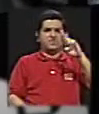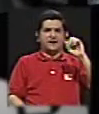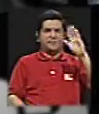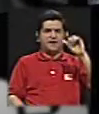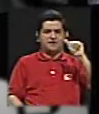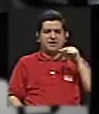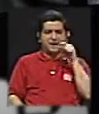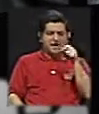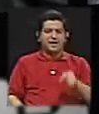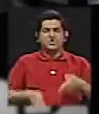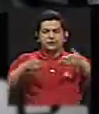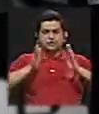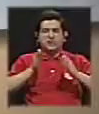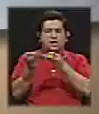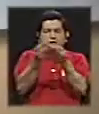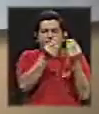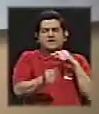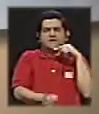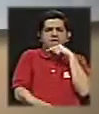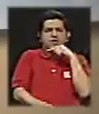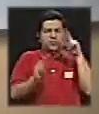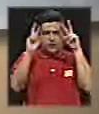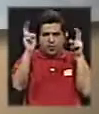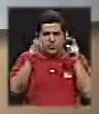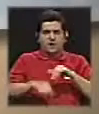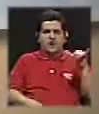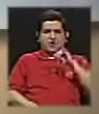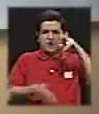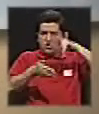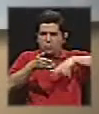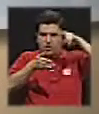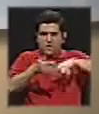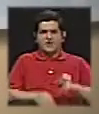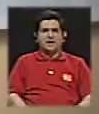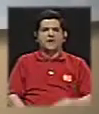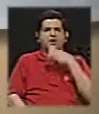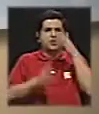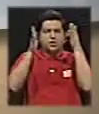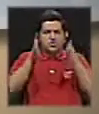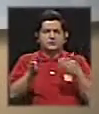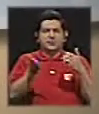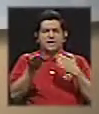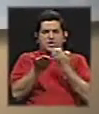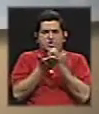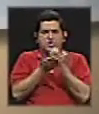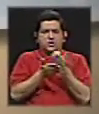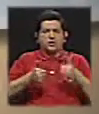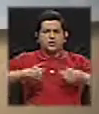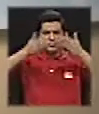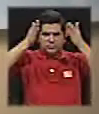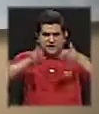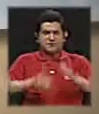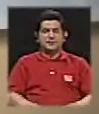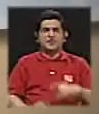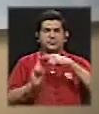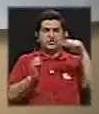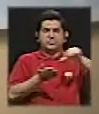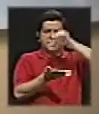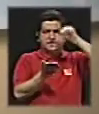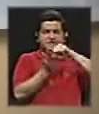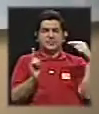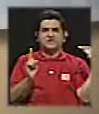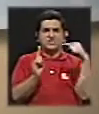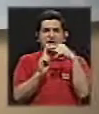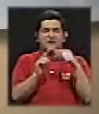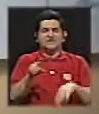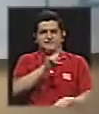tierra roja. También puede leer en esta edición, consejeros económicos de candidatos van desde el centro hacia la